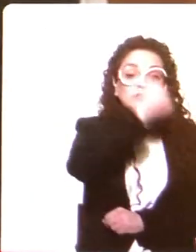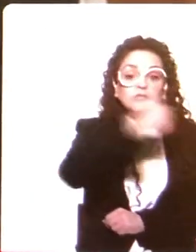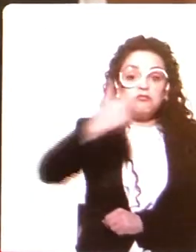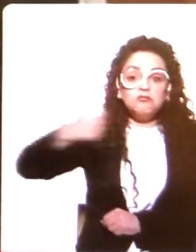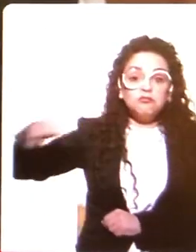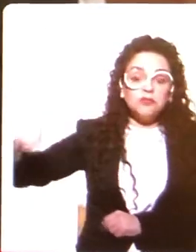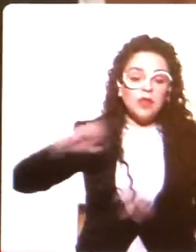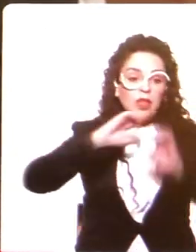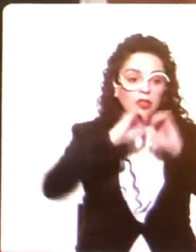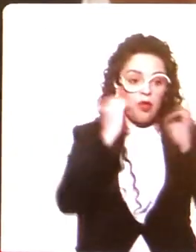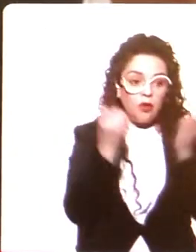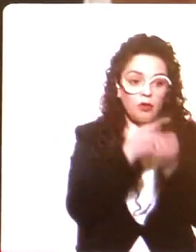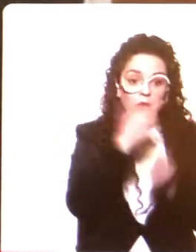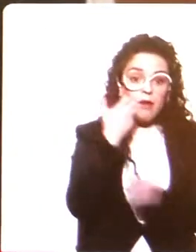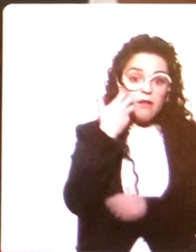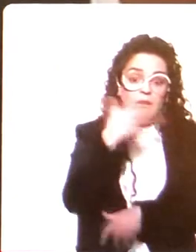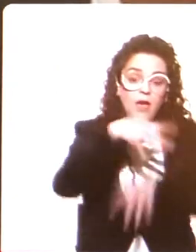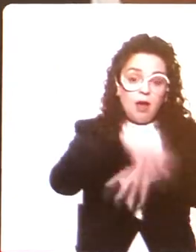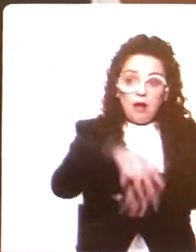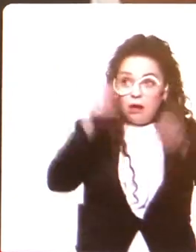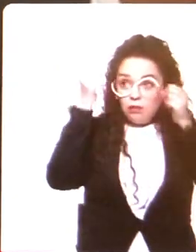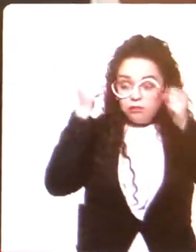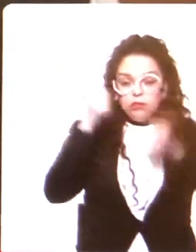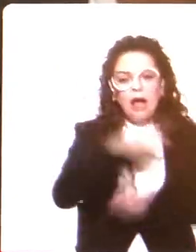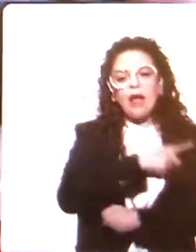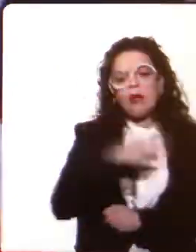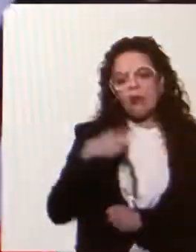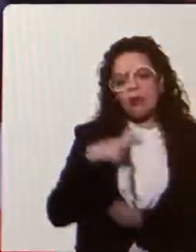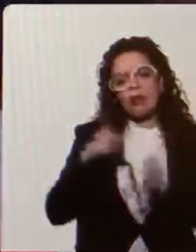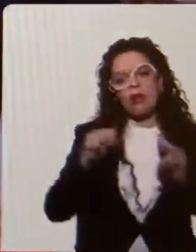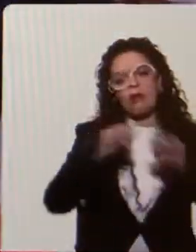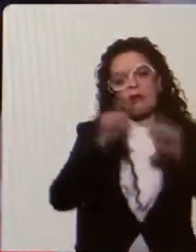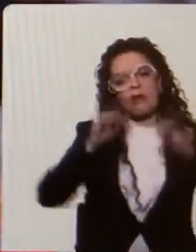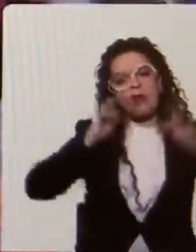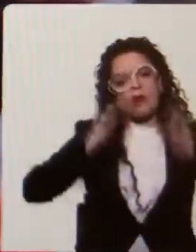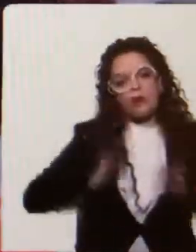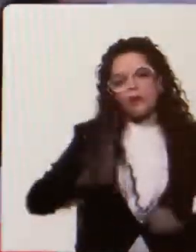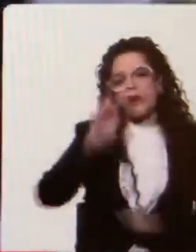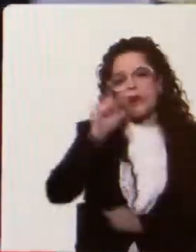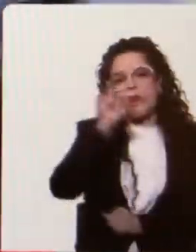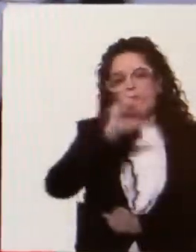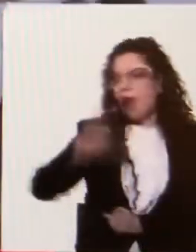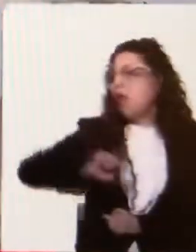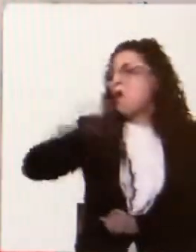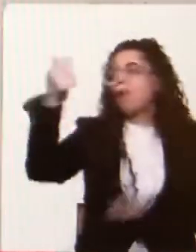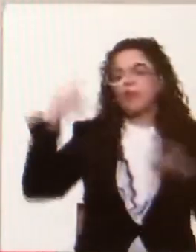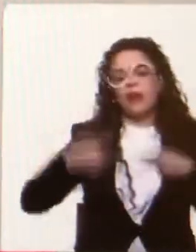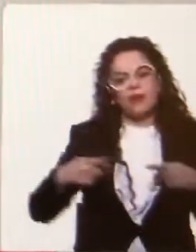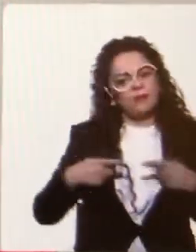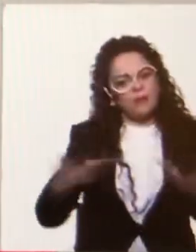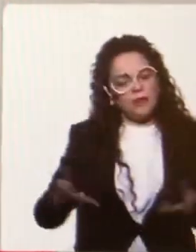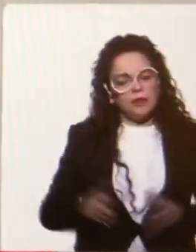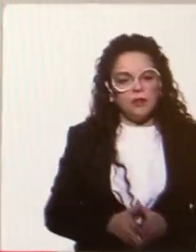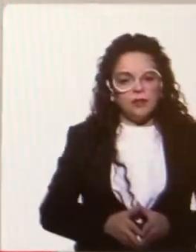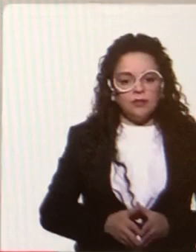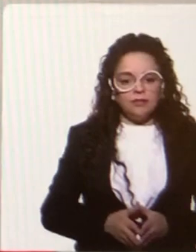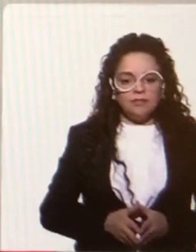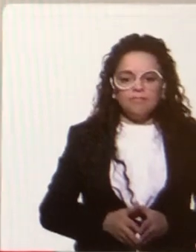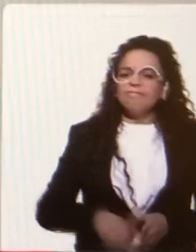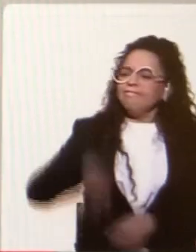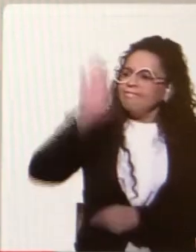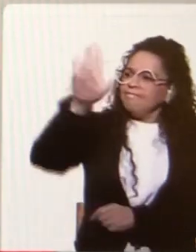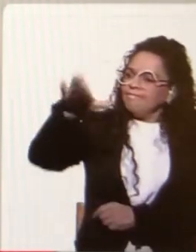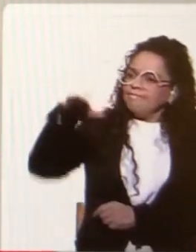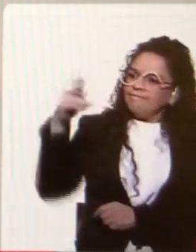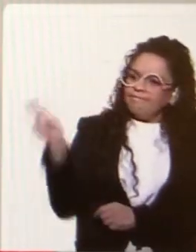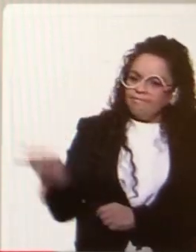concentración en el zócalo de la Ciudad de México va a haber provocación quieren provocar al